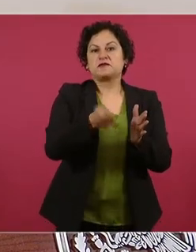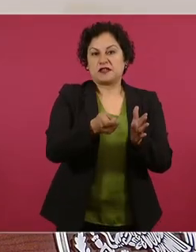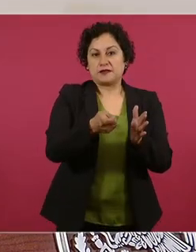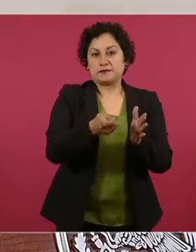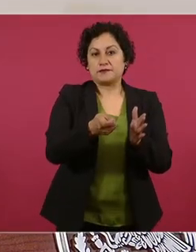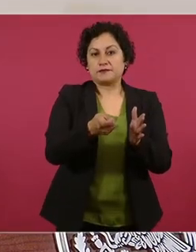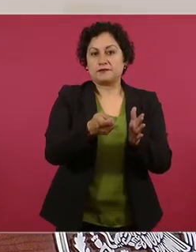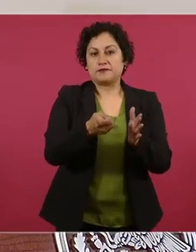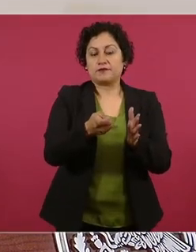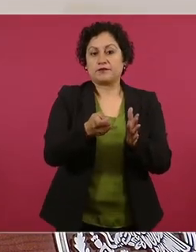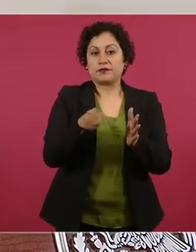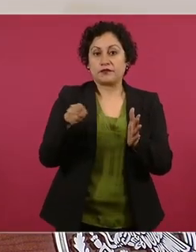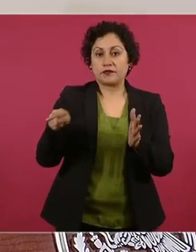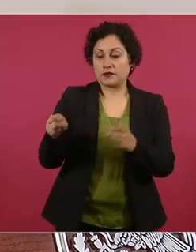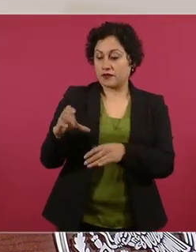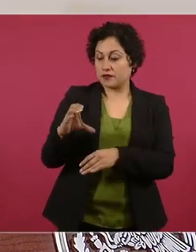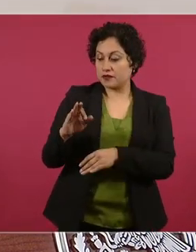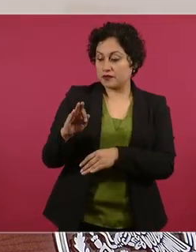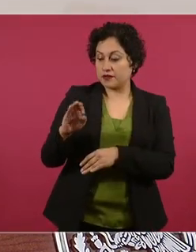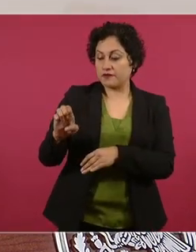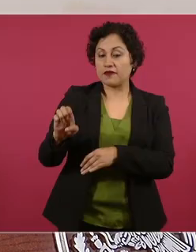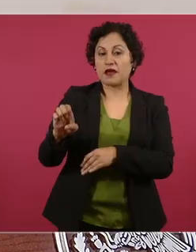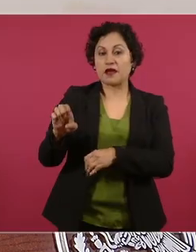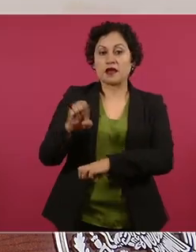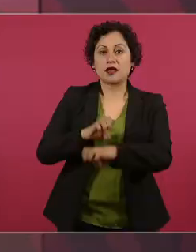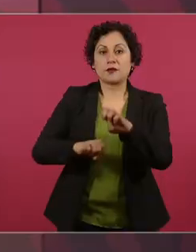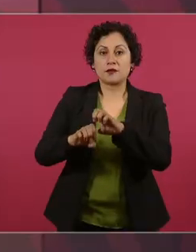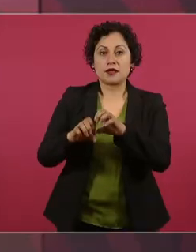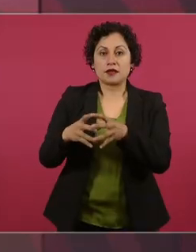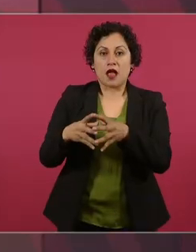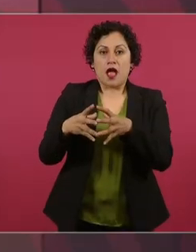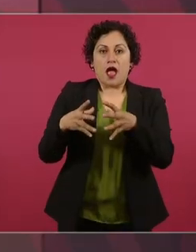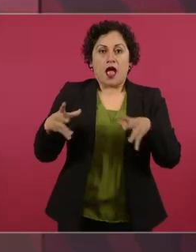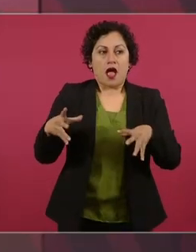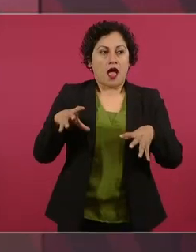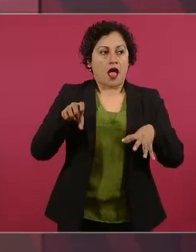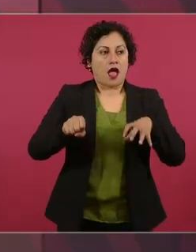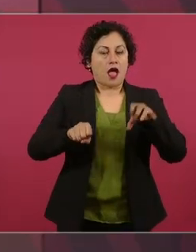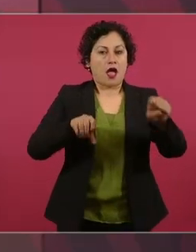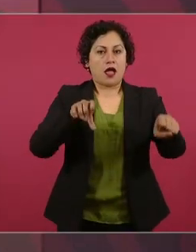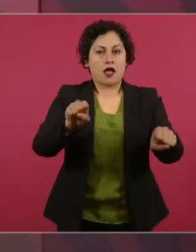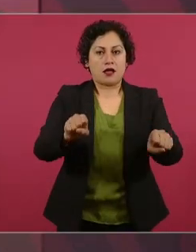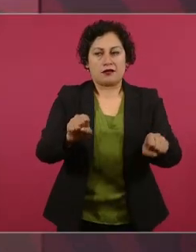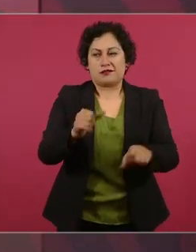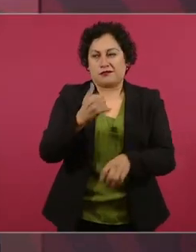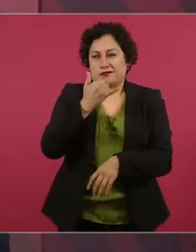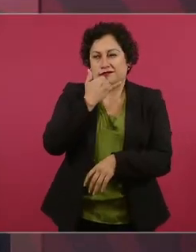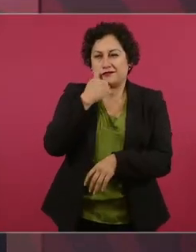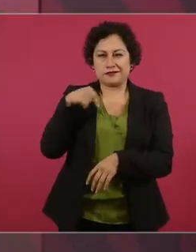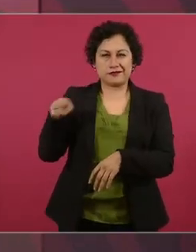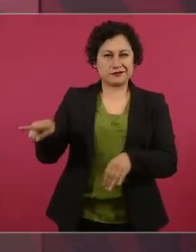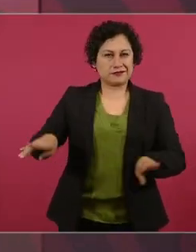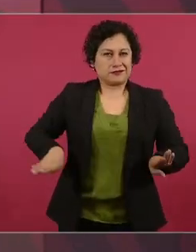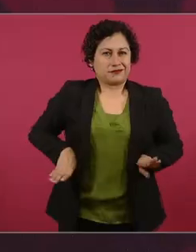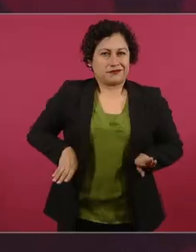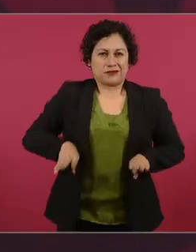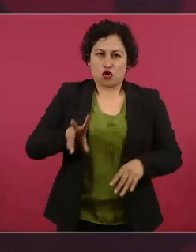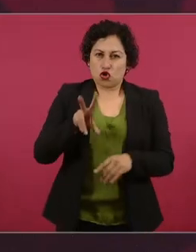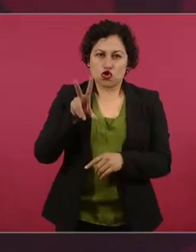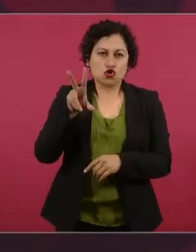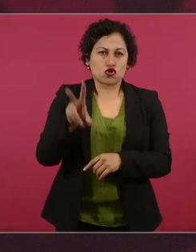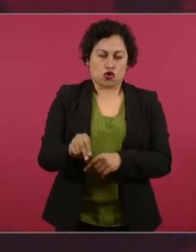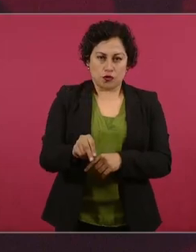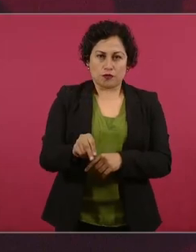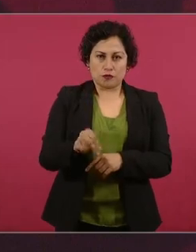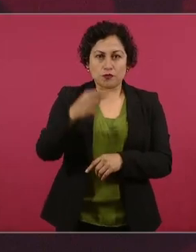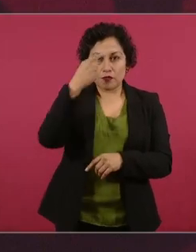monopolio a la Comisión Federal de Electricidad y no se le dé el mismo trato que se